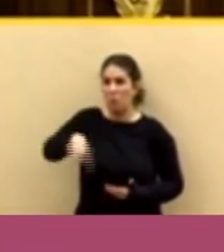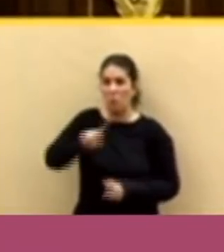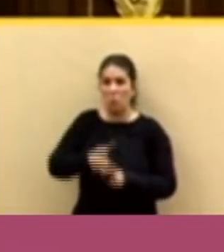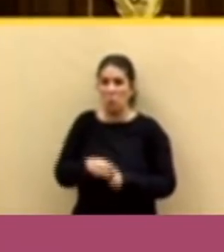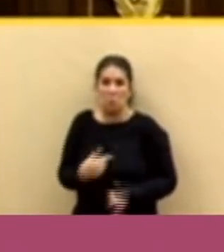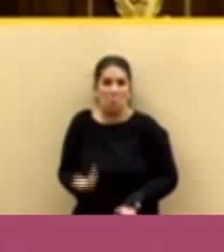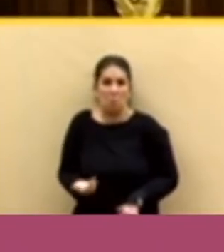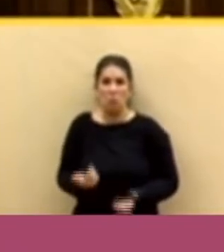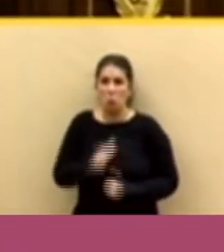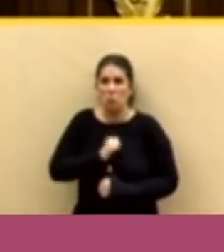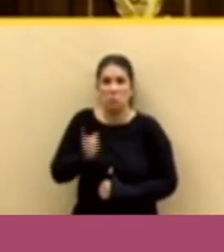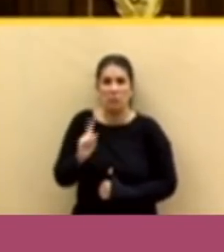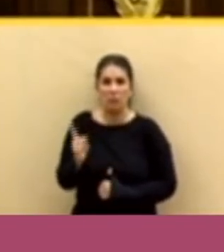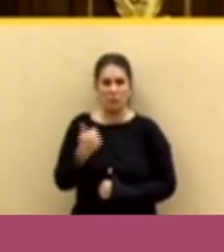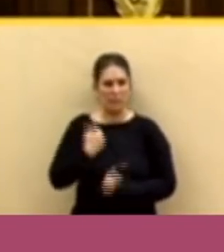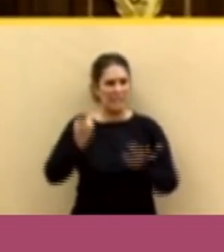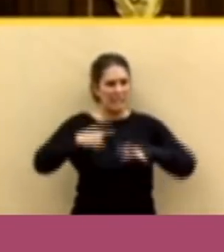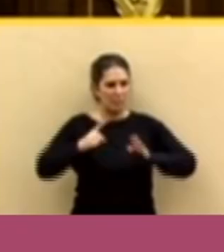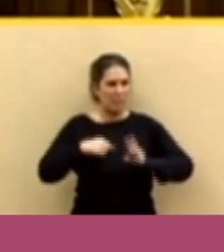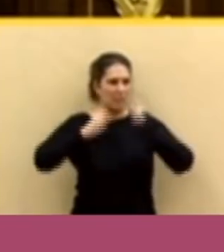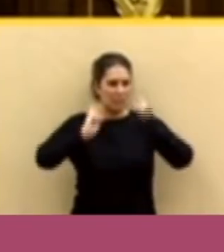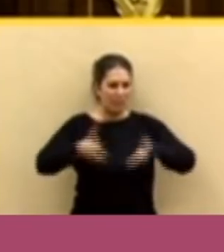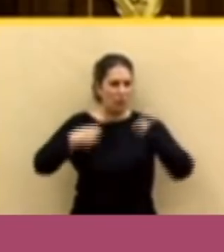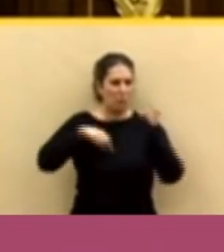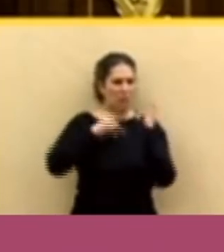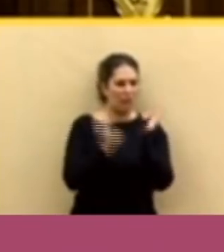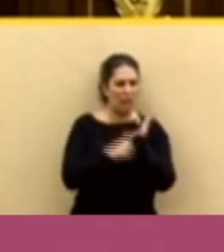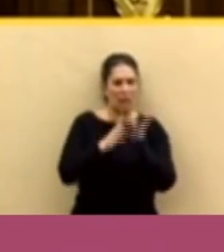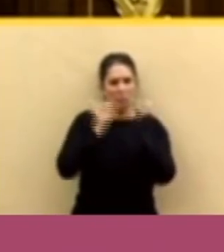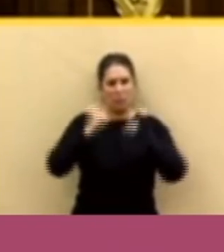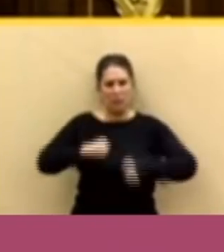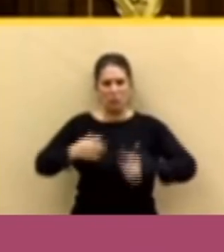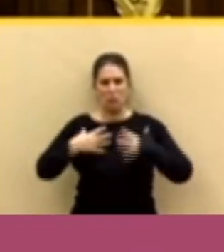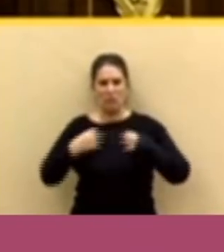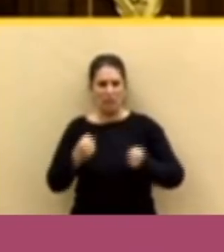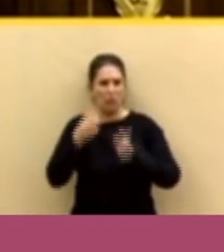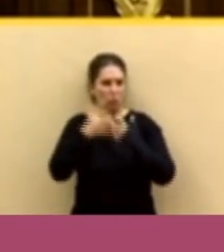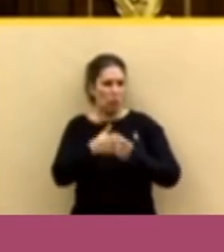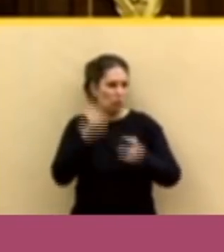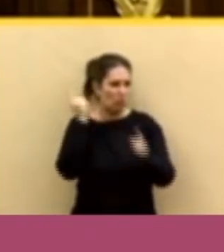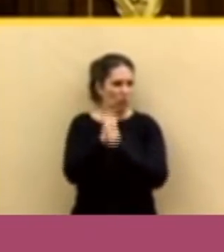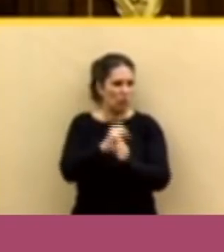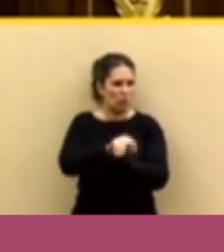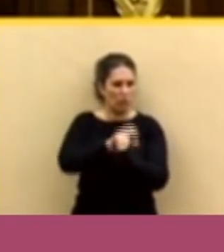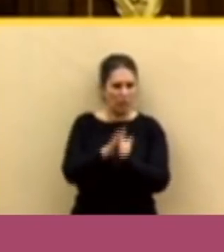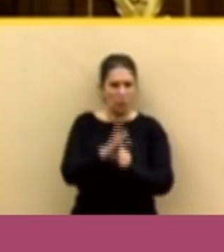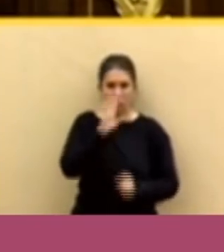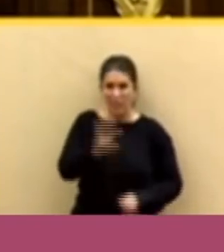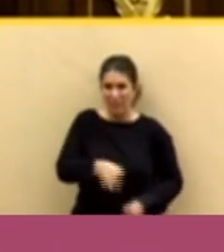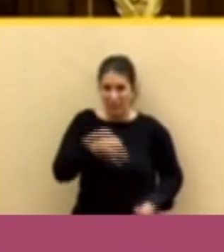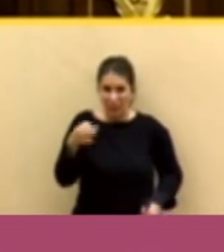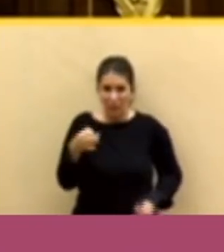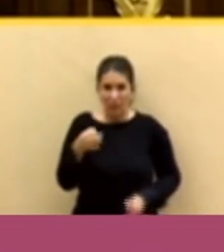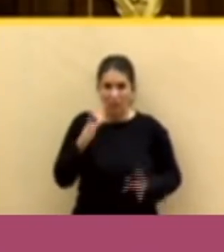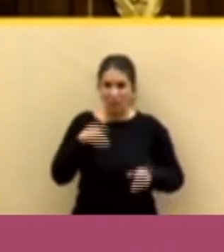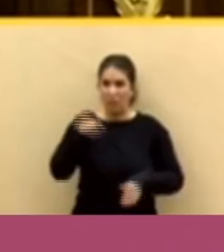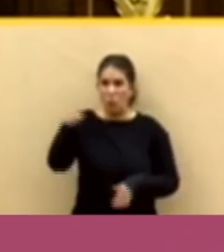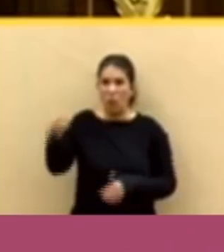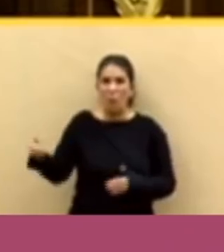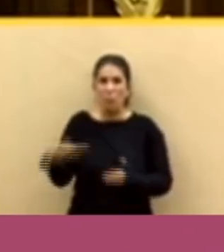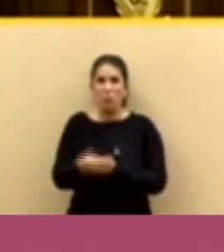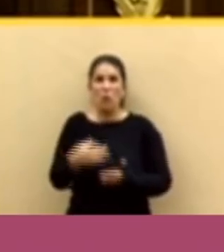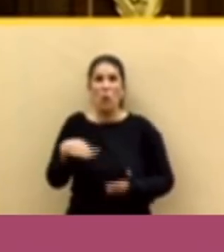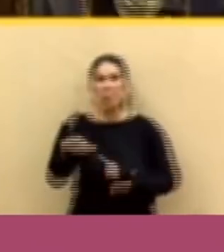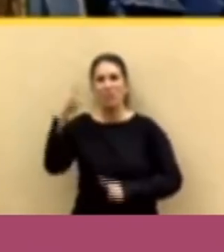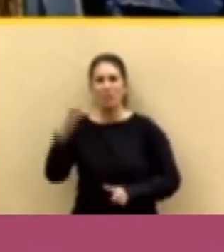discusión donde el único objetivo era tener un plebiscito sobre el sentido del voto del Partido Popular, con la que está cayendo en este país. De